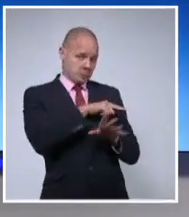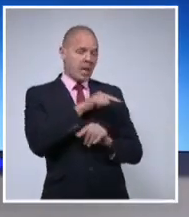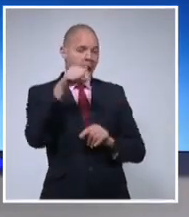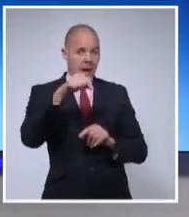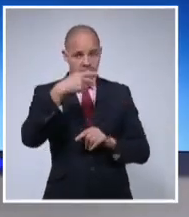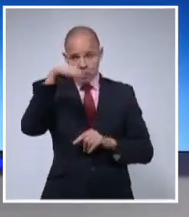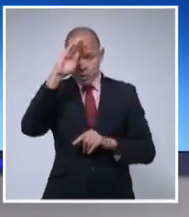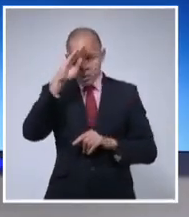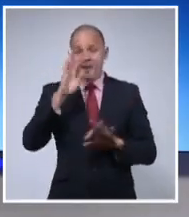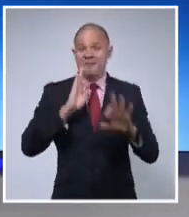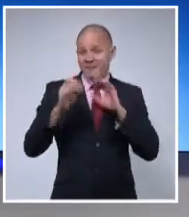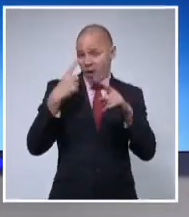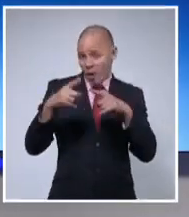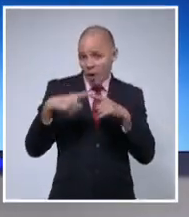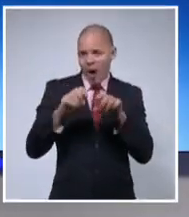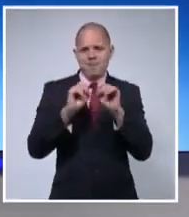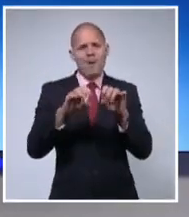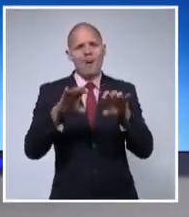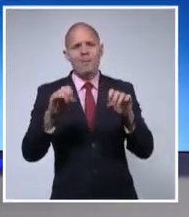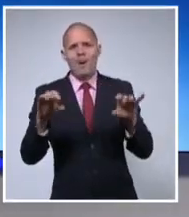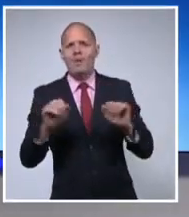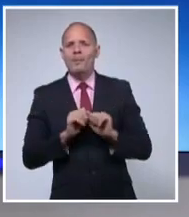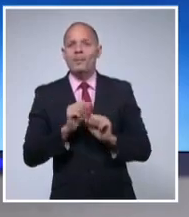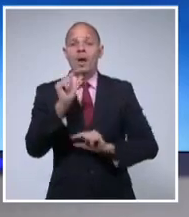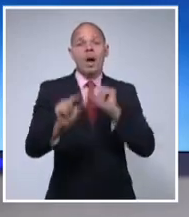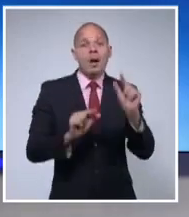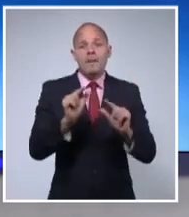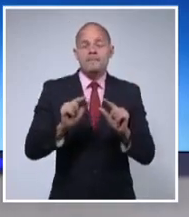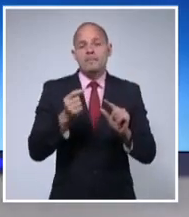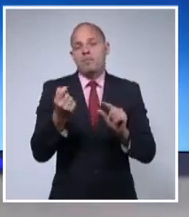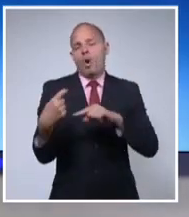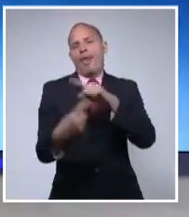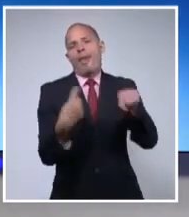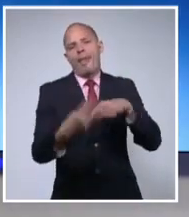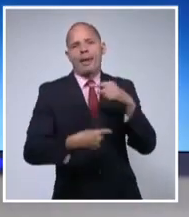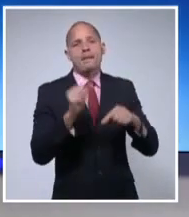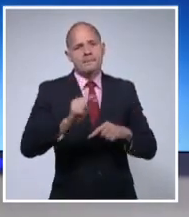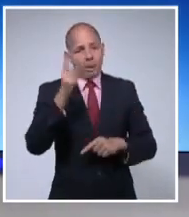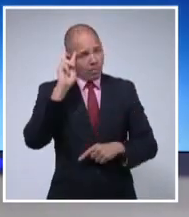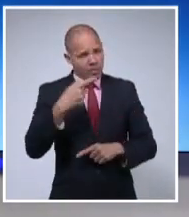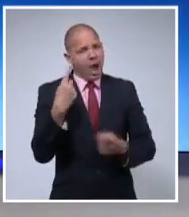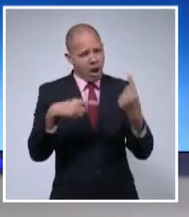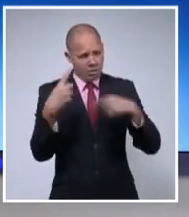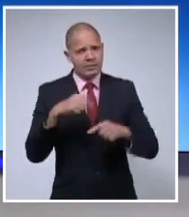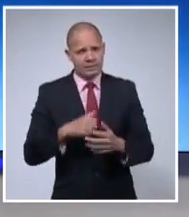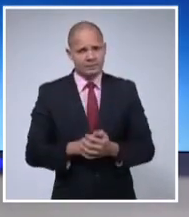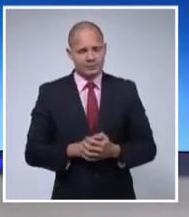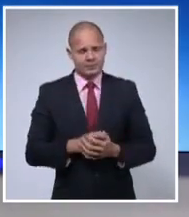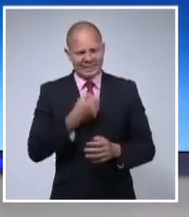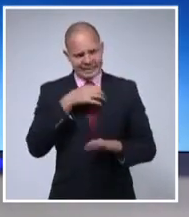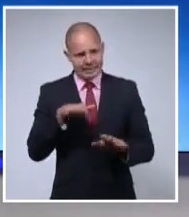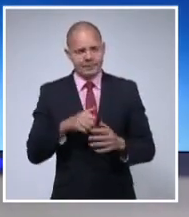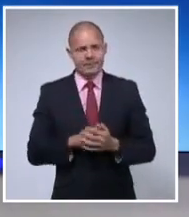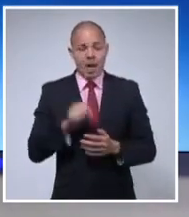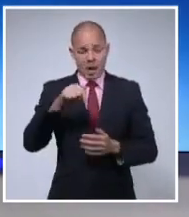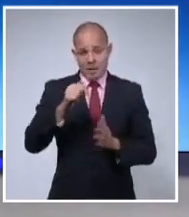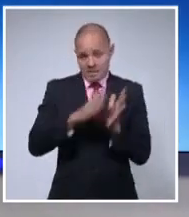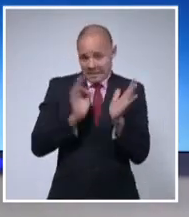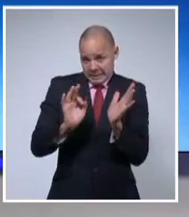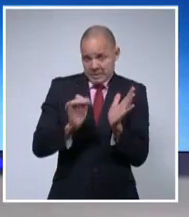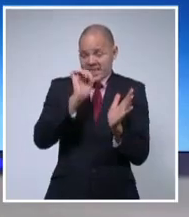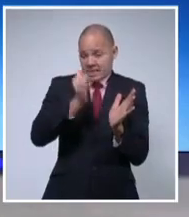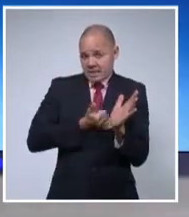se logra lamentablemente confundir con mentiras a unas cuantas personas. El sábado 12 de este mes de diciembre, yo les mostré